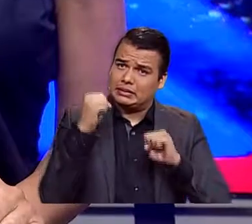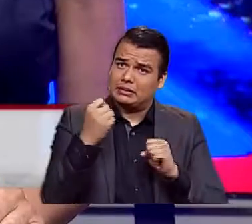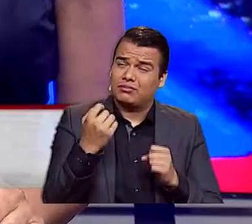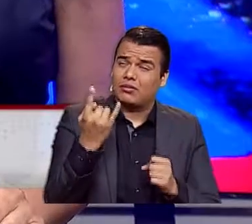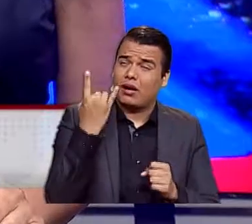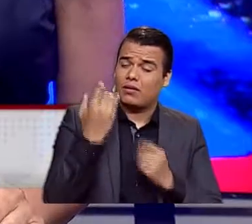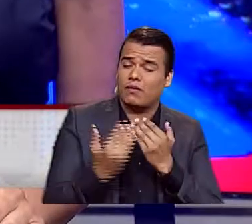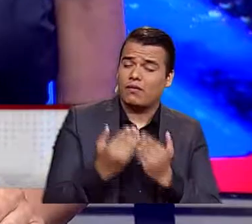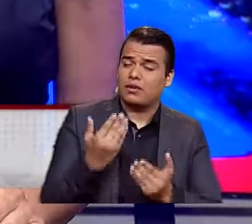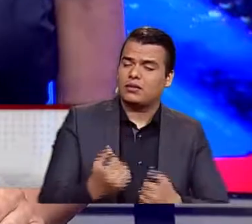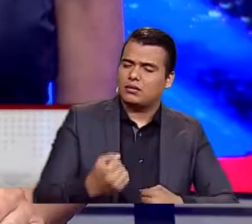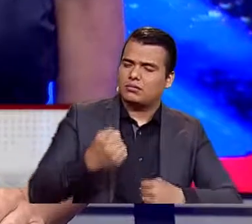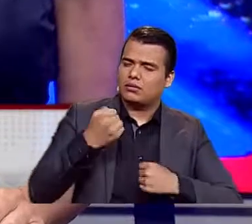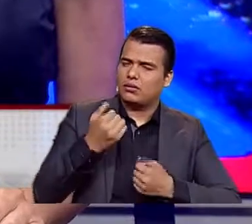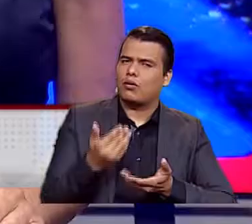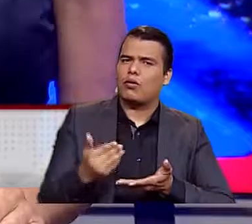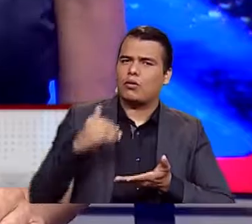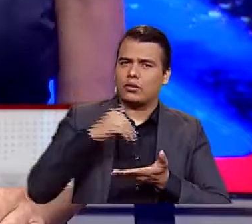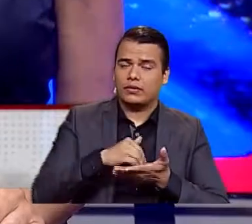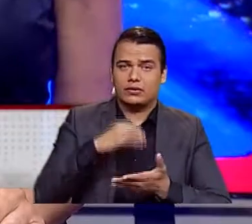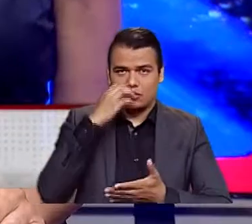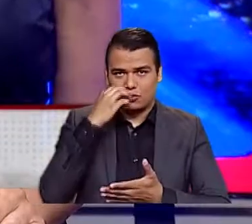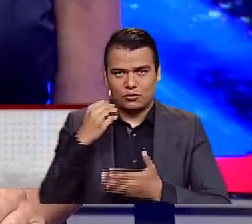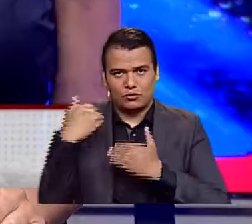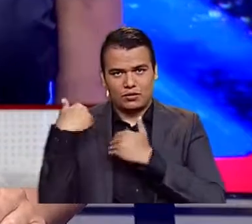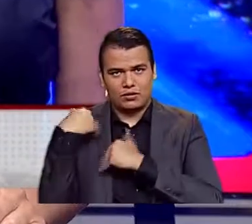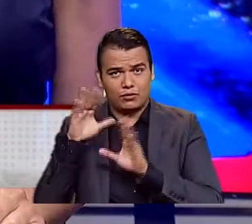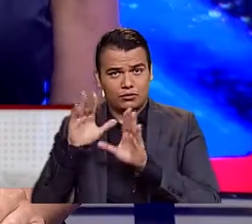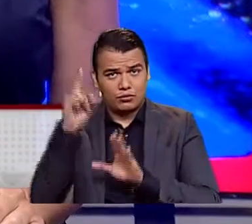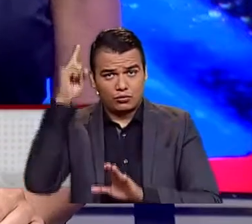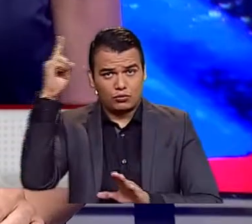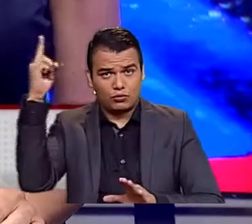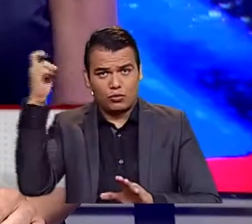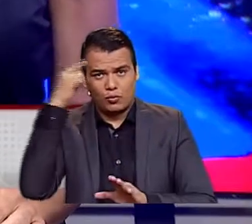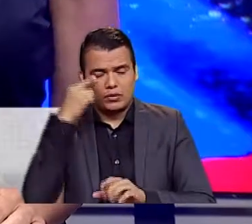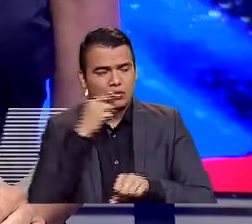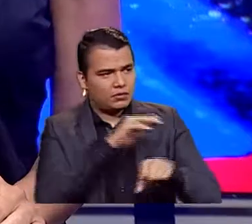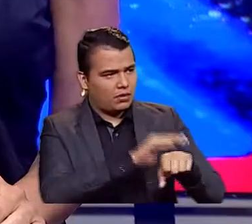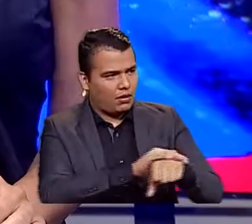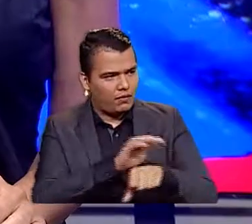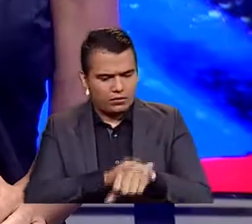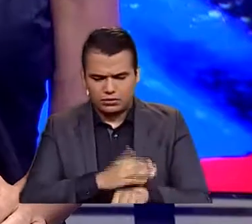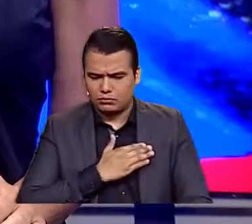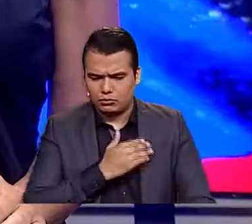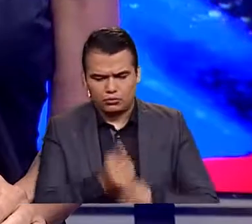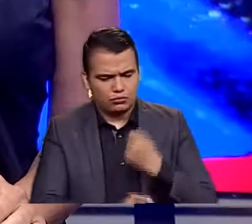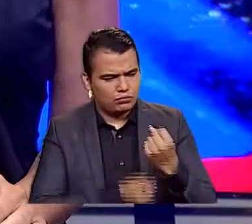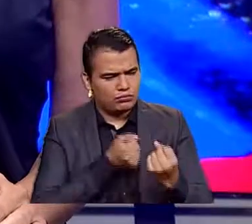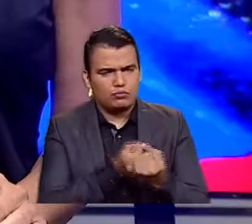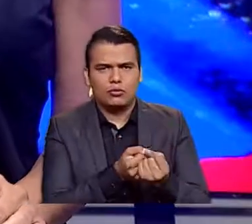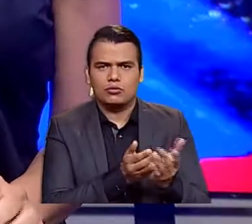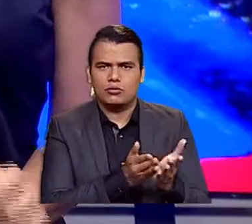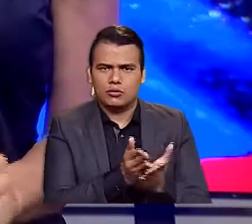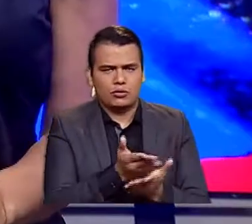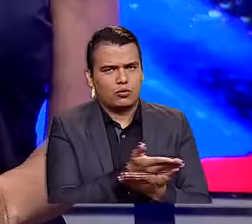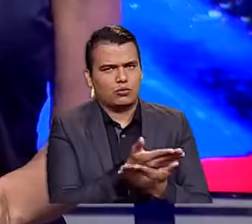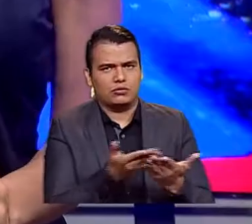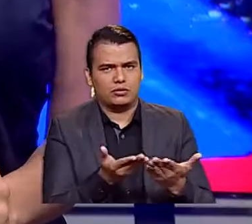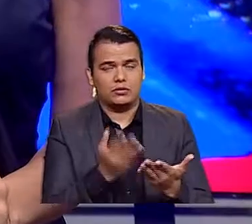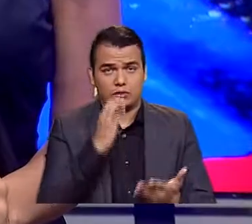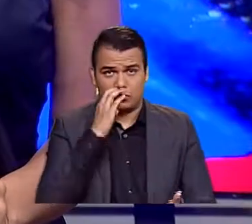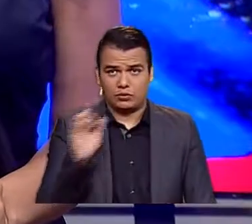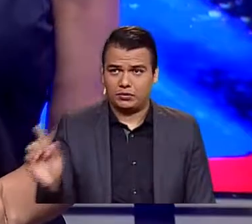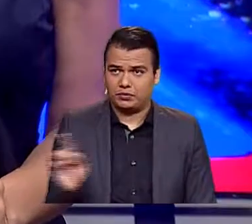presidencial para la estabilización, Emilio Archila, aseguró que el gobierno les cumplirá a todos. Saludamos en Tumaco a nuestro enviado especial,